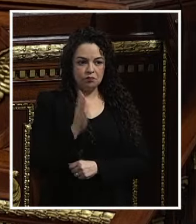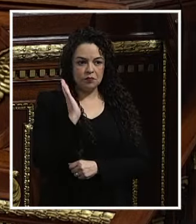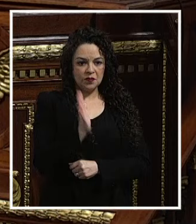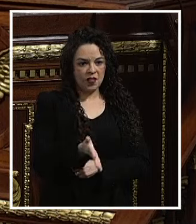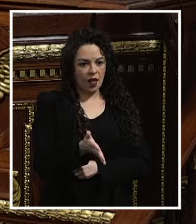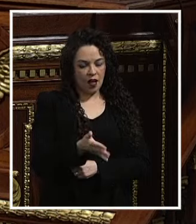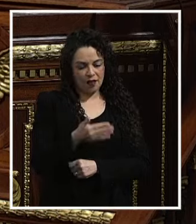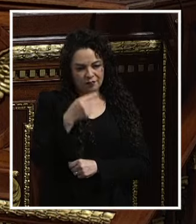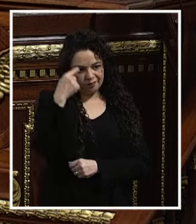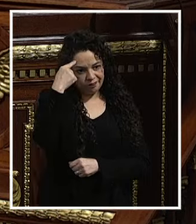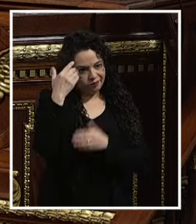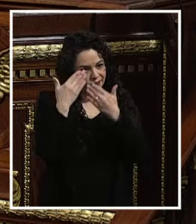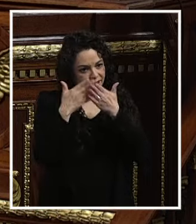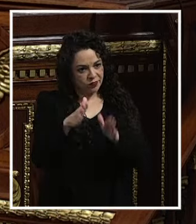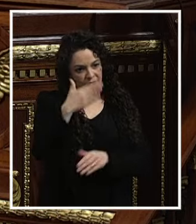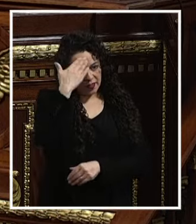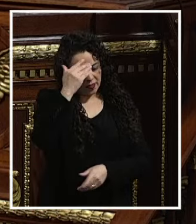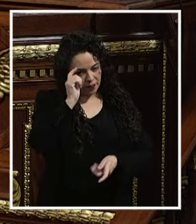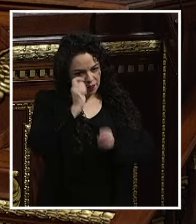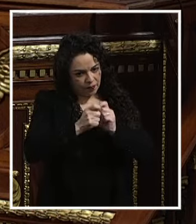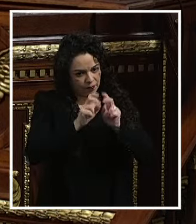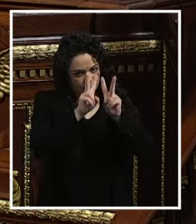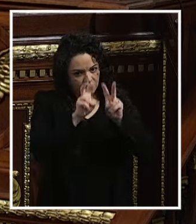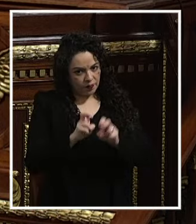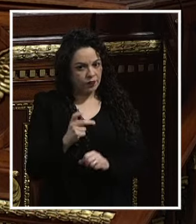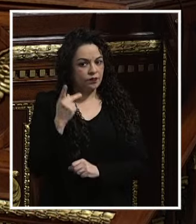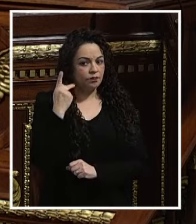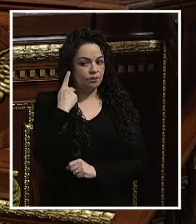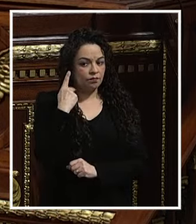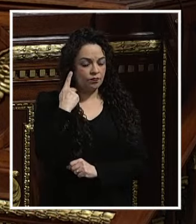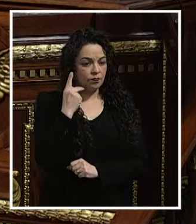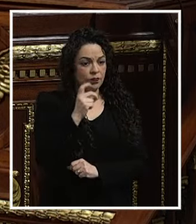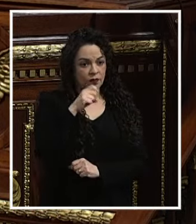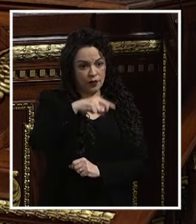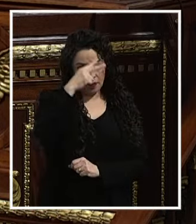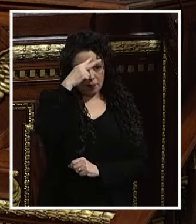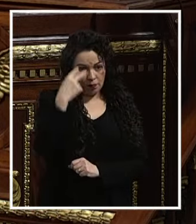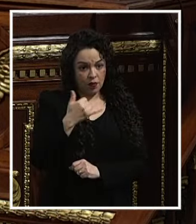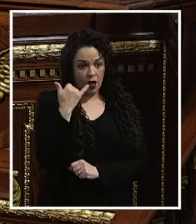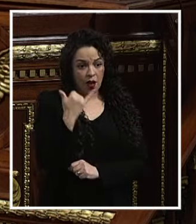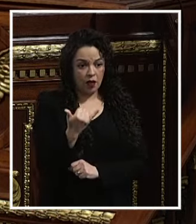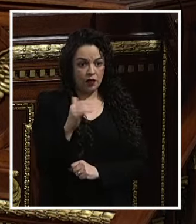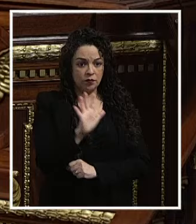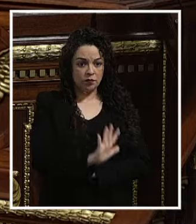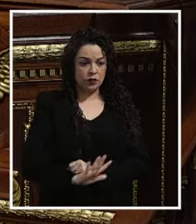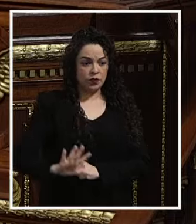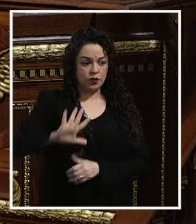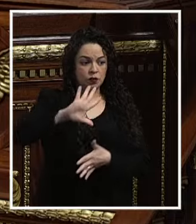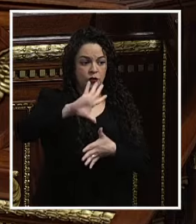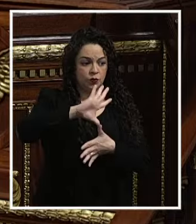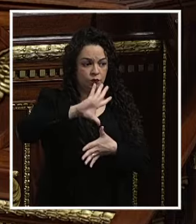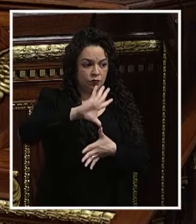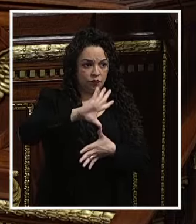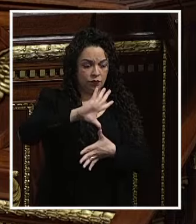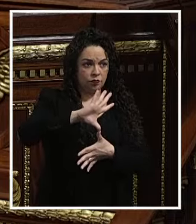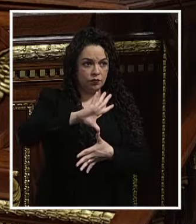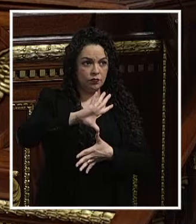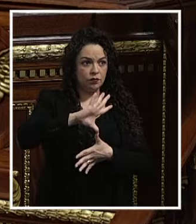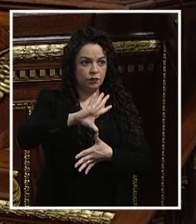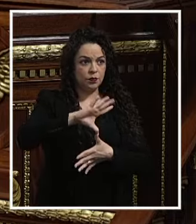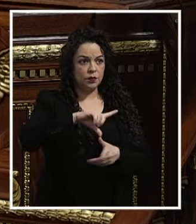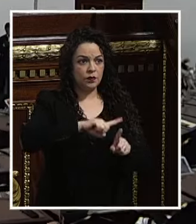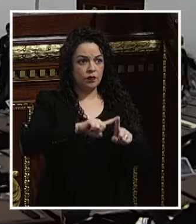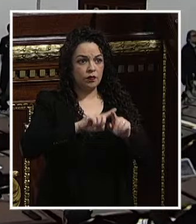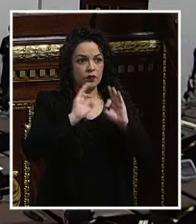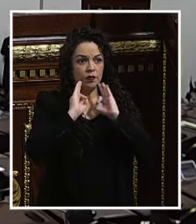país y de nuestro continente. A esa diversidad de legítimos reclamos, expresiones